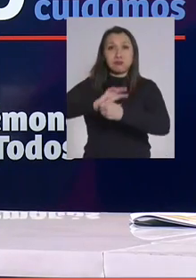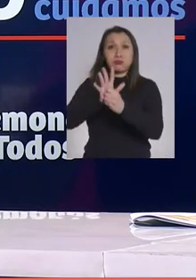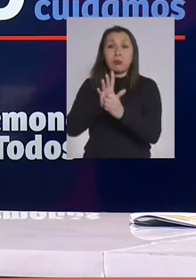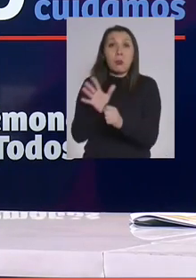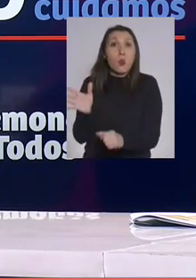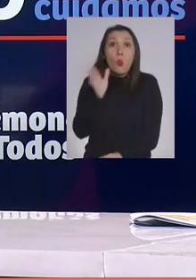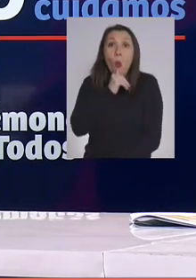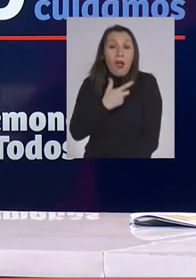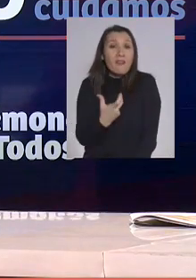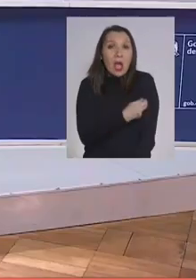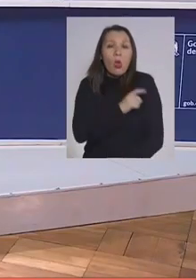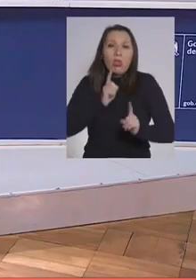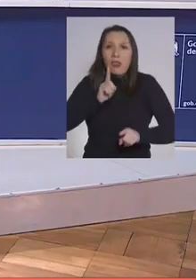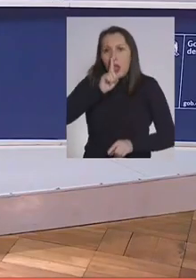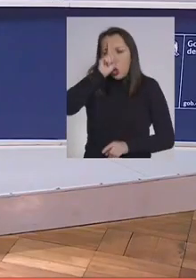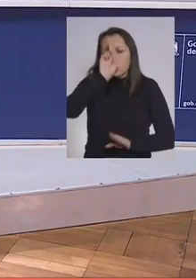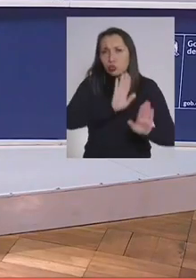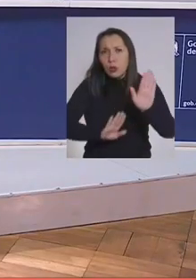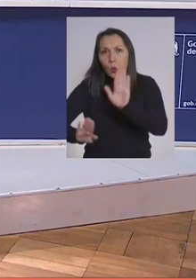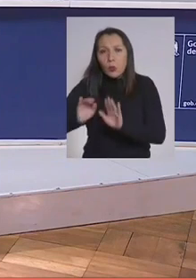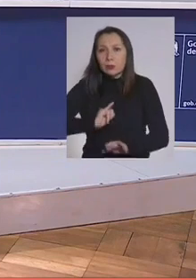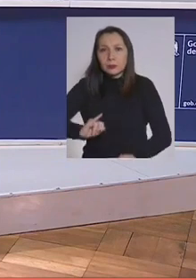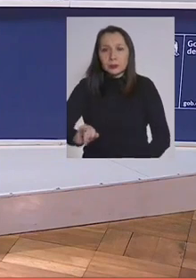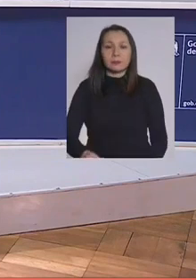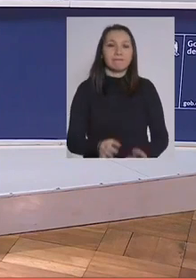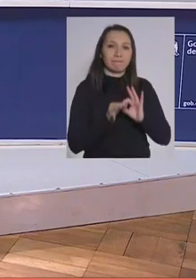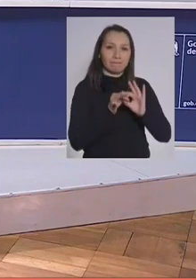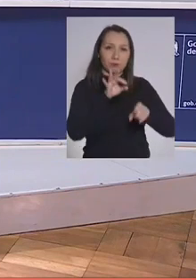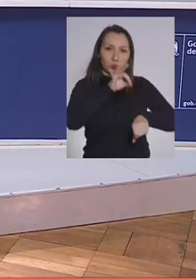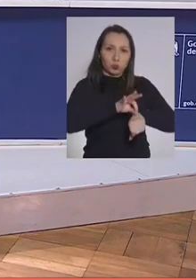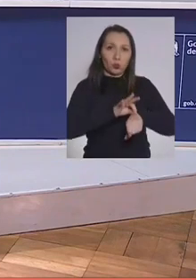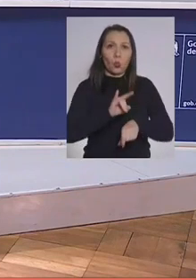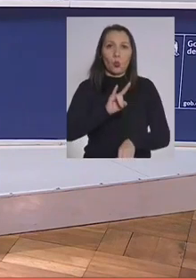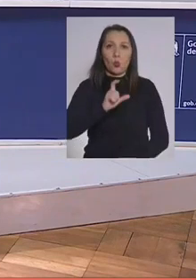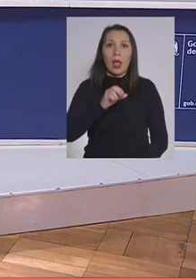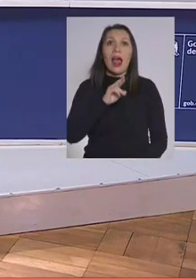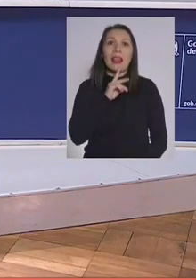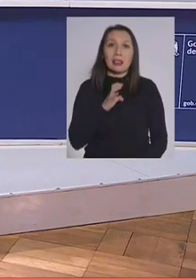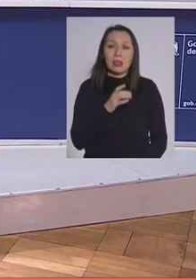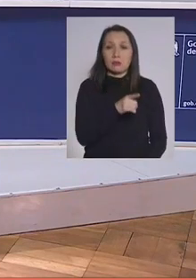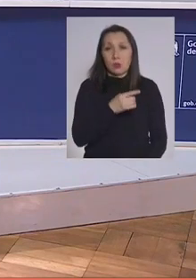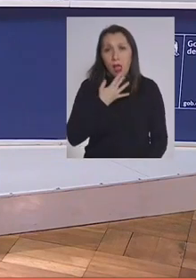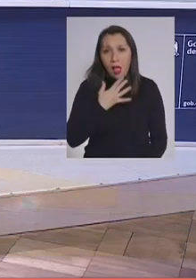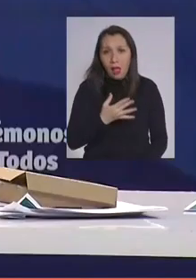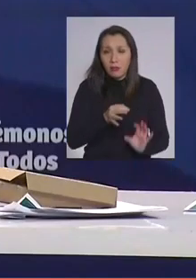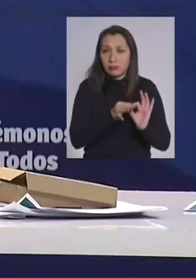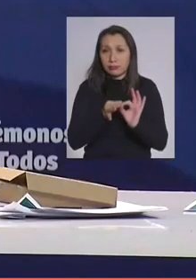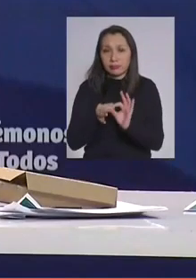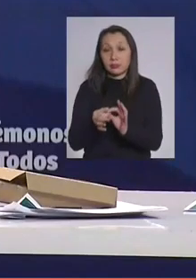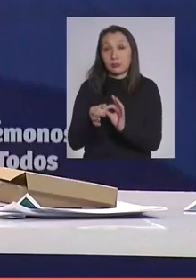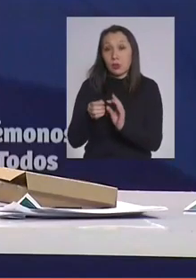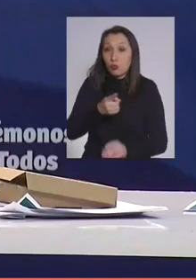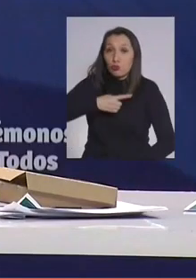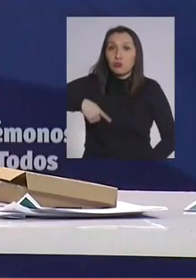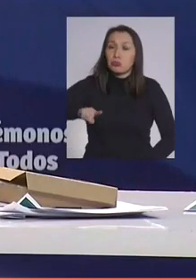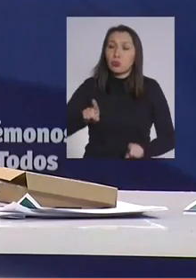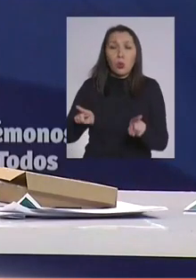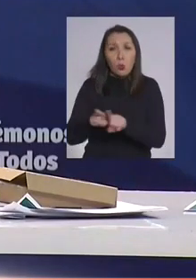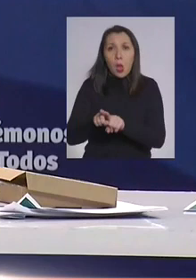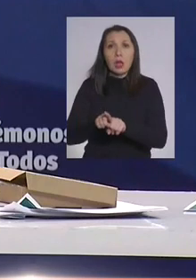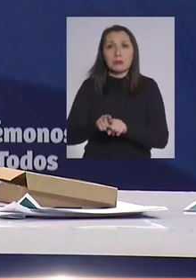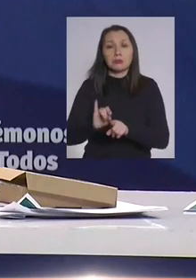una vacuna muchas gracias doctor ugarte le agradezco sus palabras además porque nosotros estamos abiertos